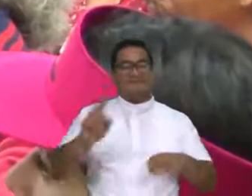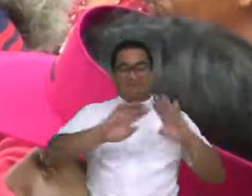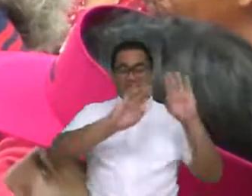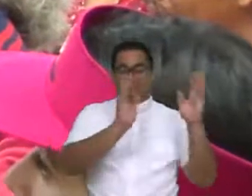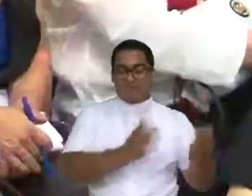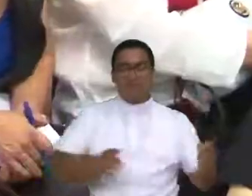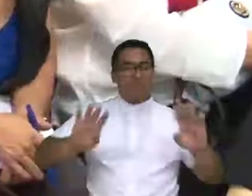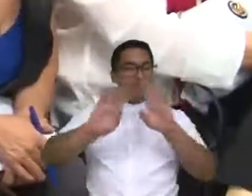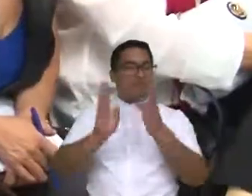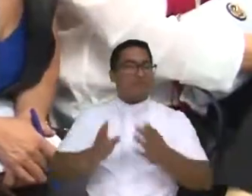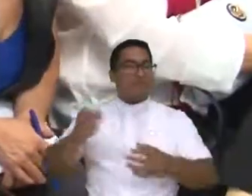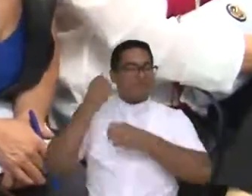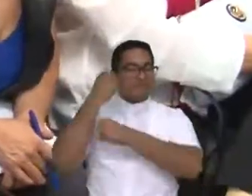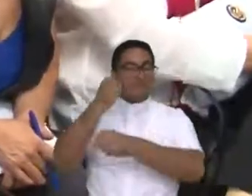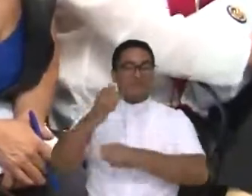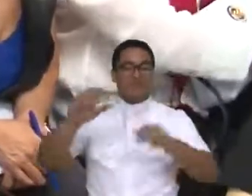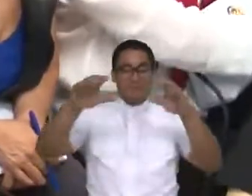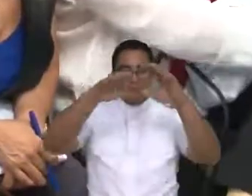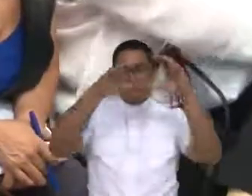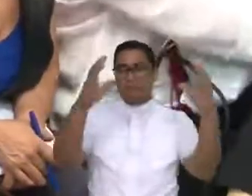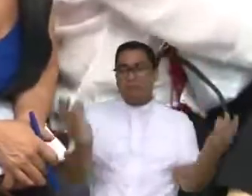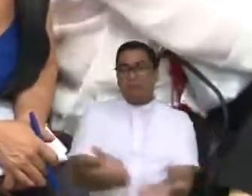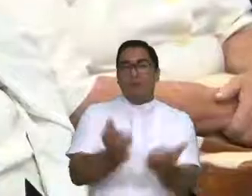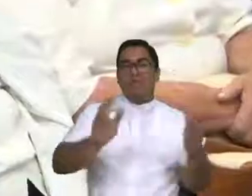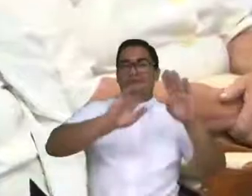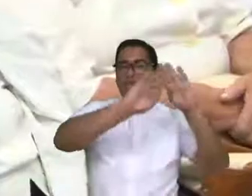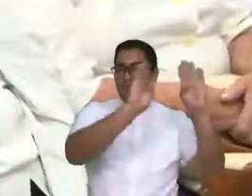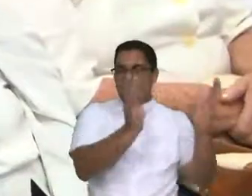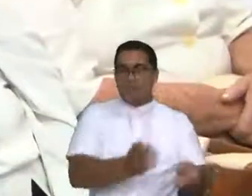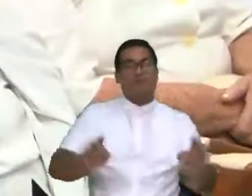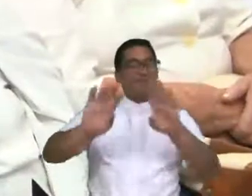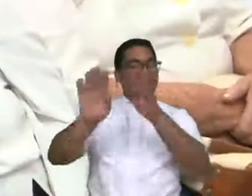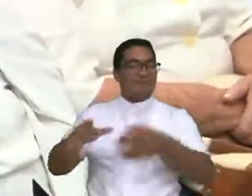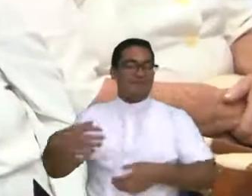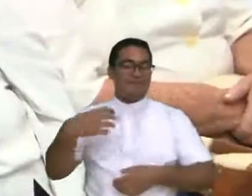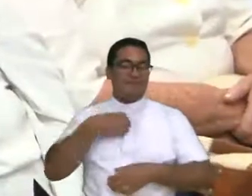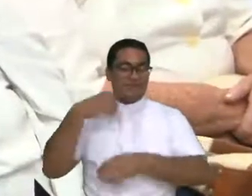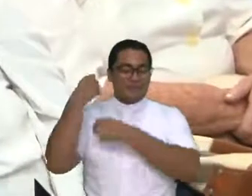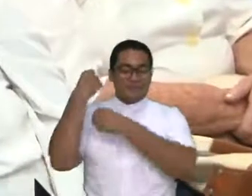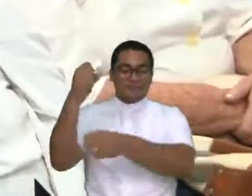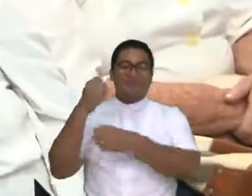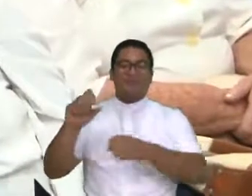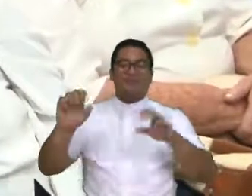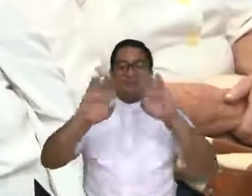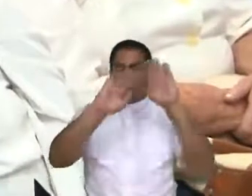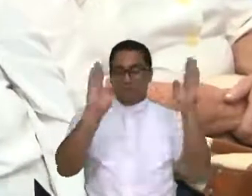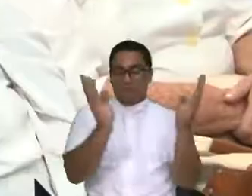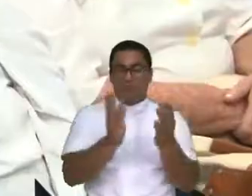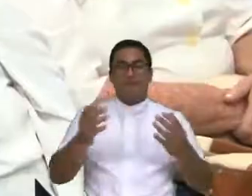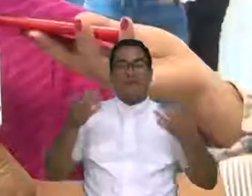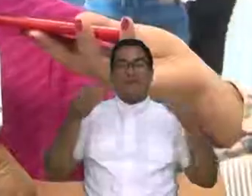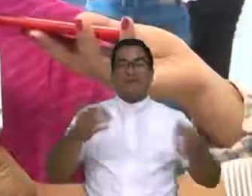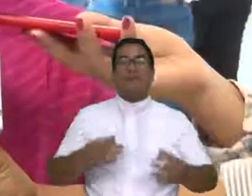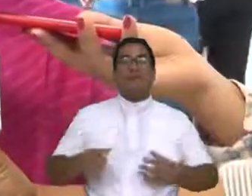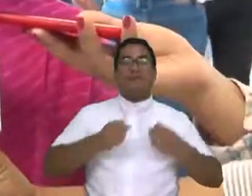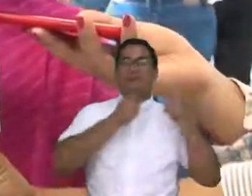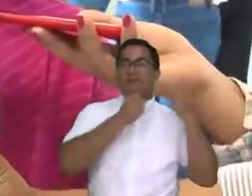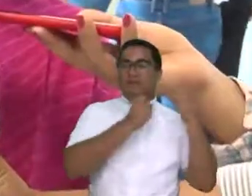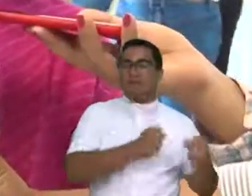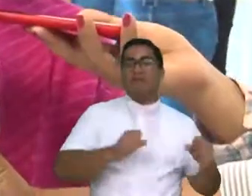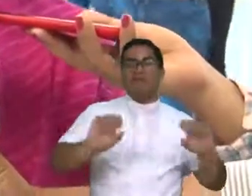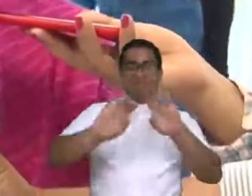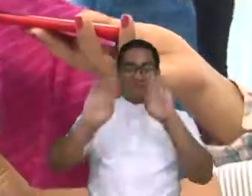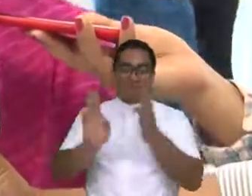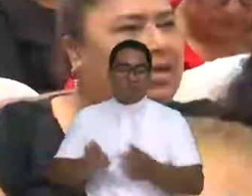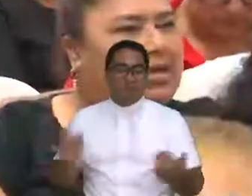y parece que en el mundo es un movimiento emergente, las mujeres adelante y los hombres también